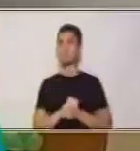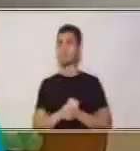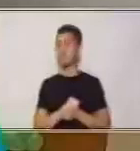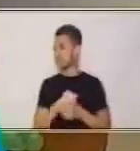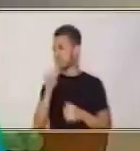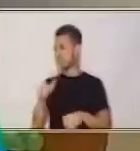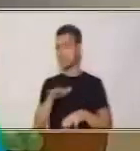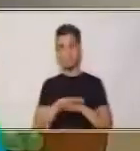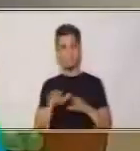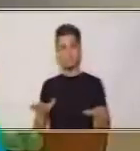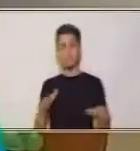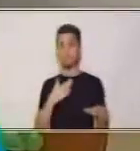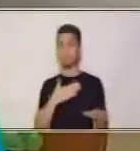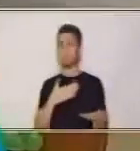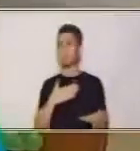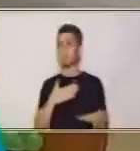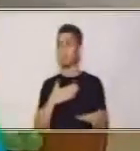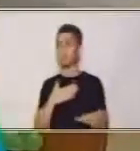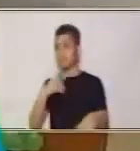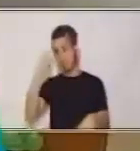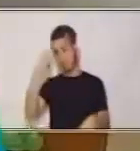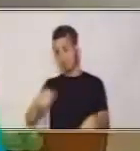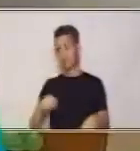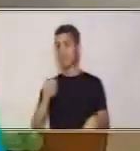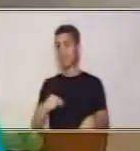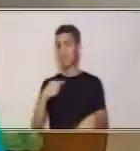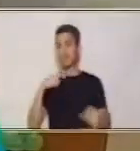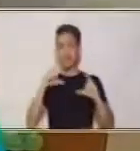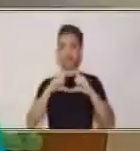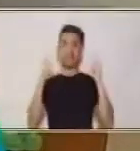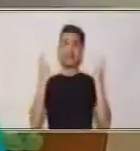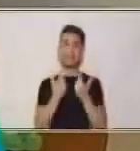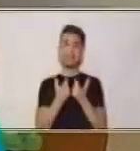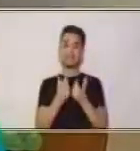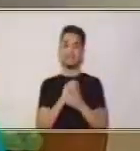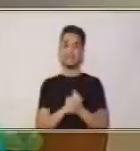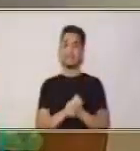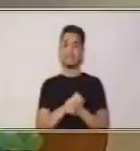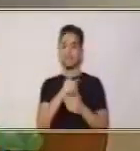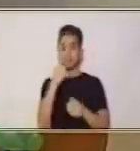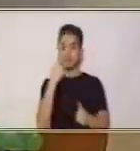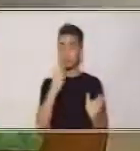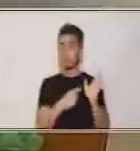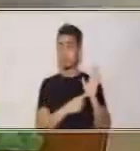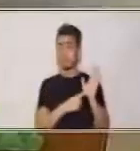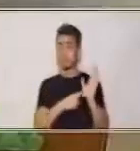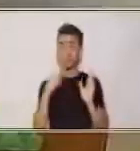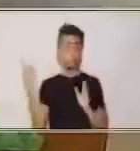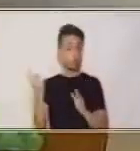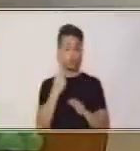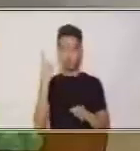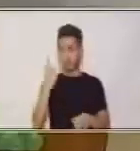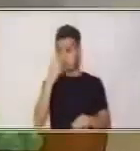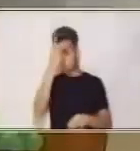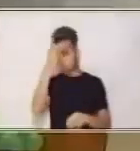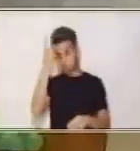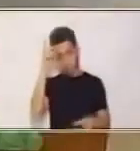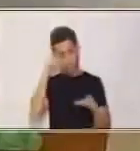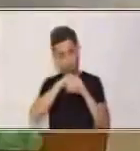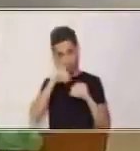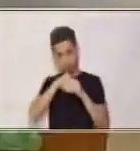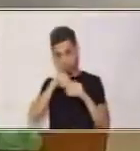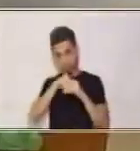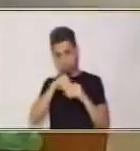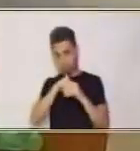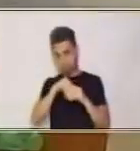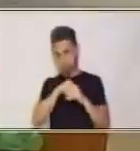Con esto terminamos entonces el día de hoy nuestra clase. Ten presente, guardar todos tus trabajos, todas